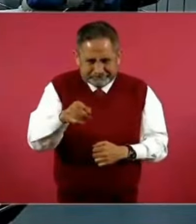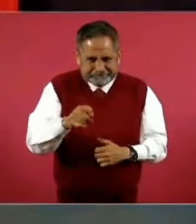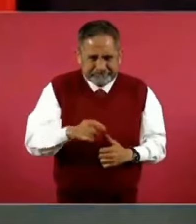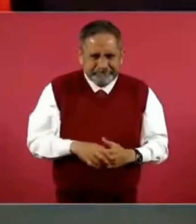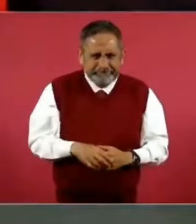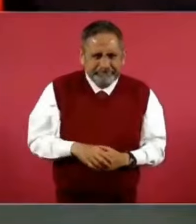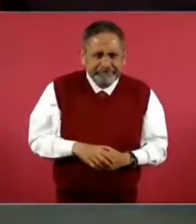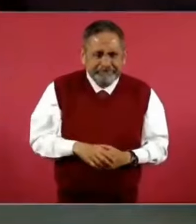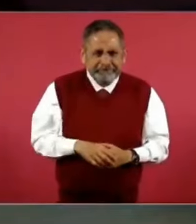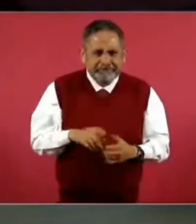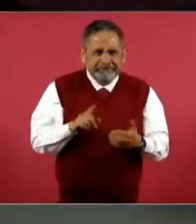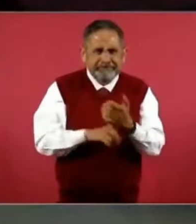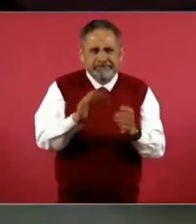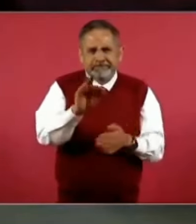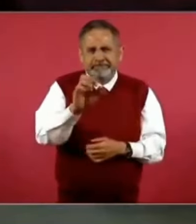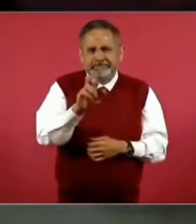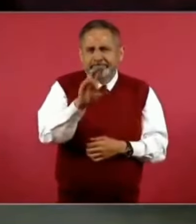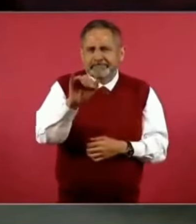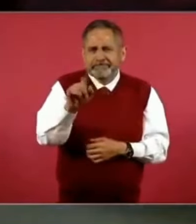de Ferriz.